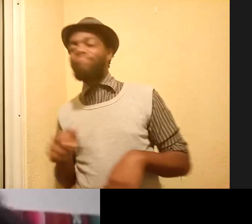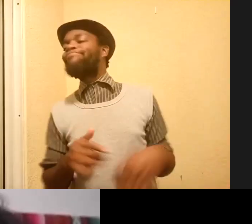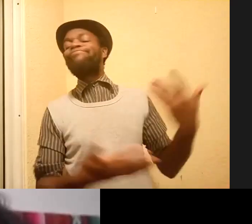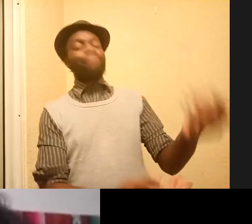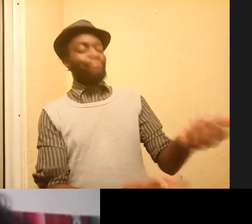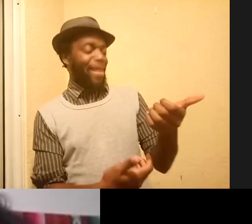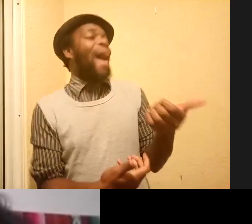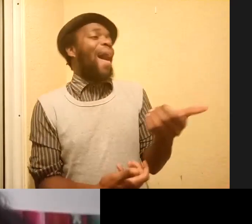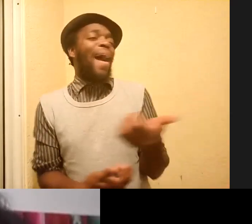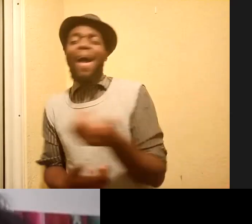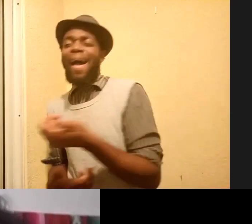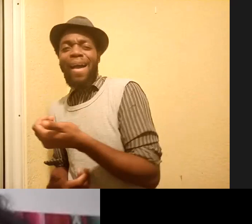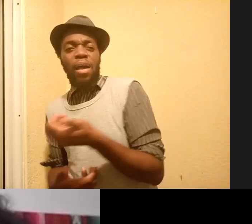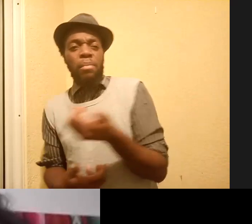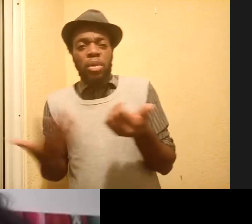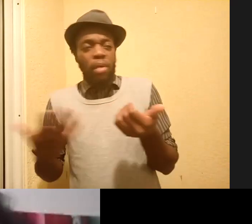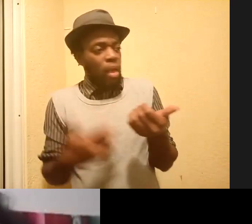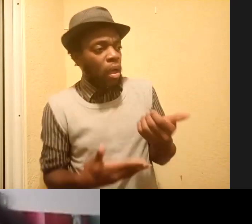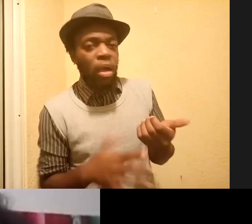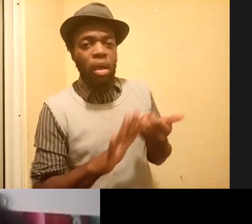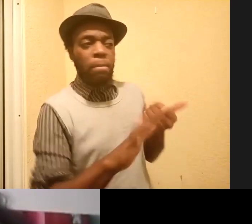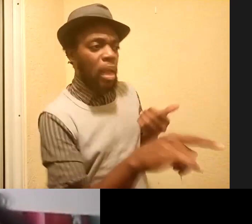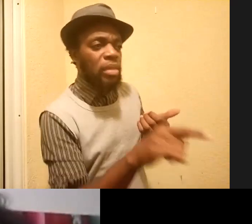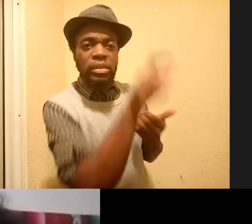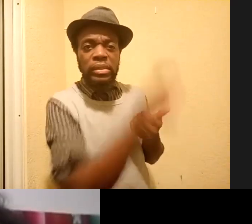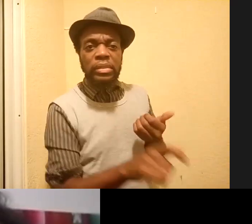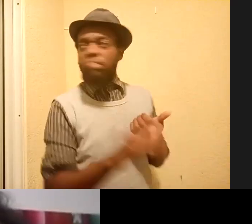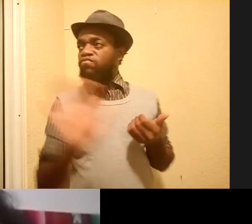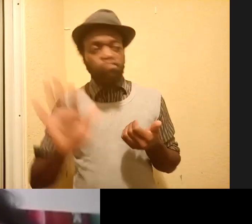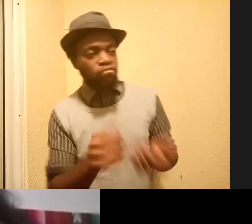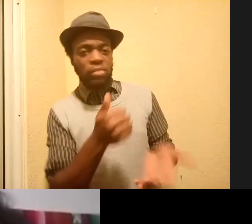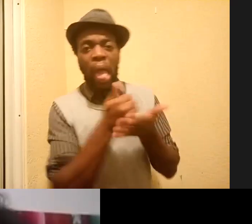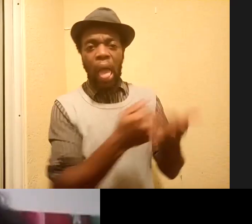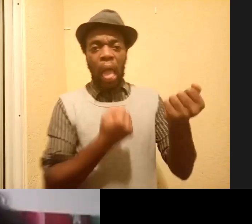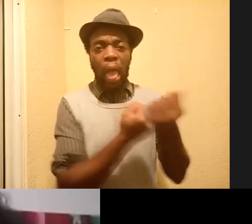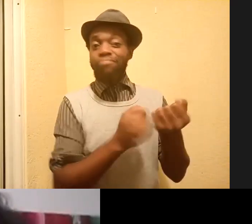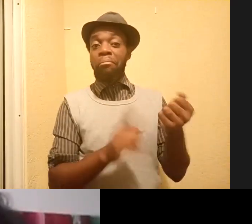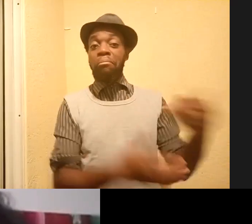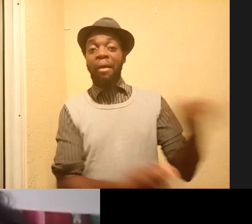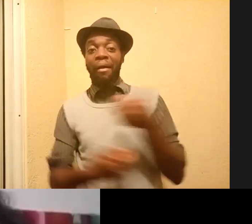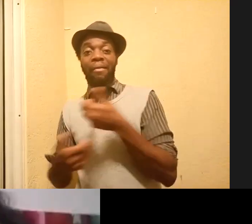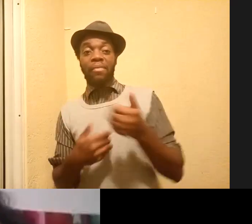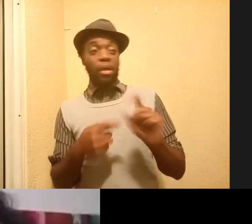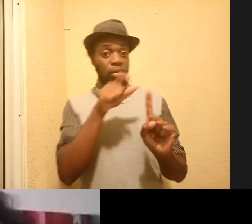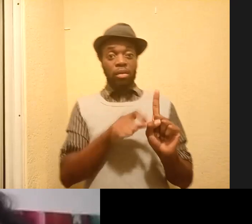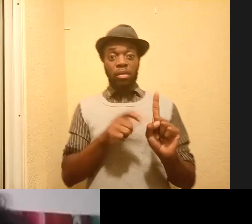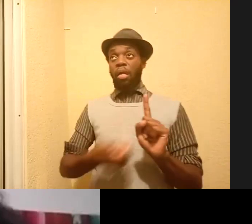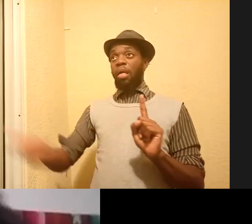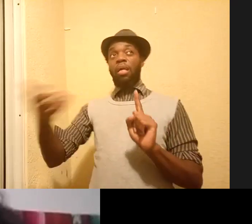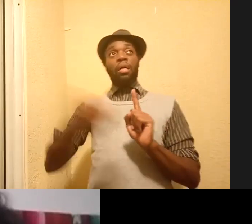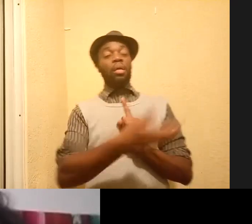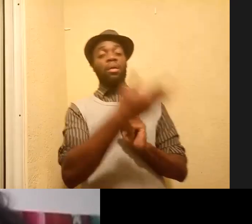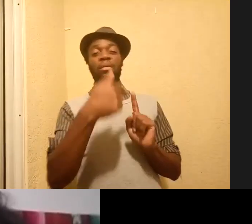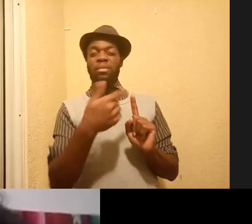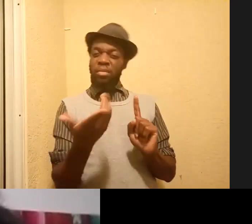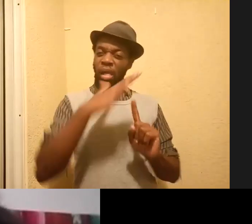pudieron hacer absolutamente nada. Si bien es cierto, los gobiernos tienen la responsabilidad desde sus